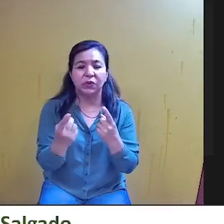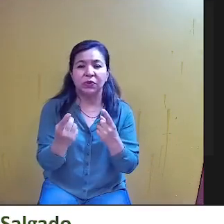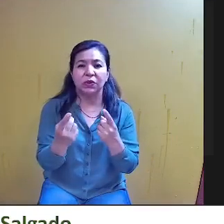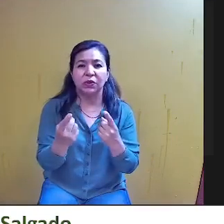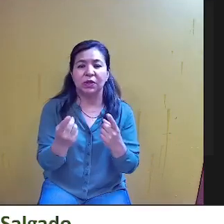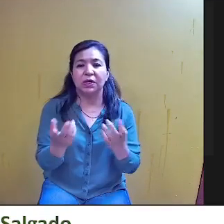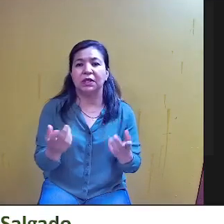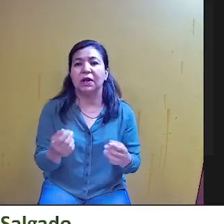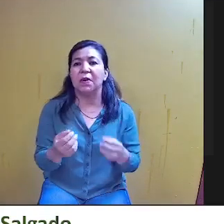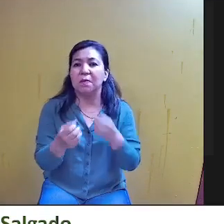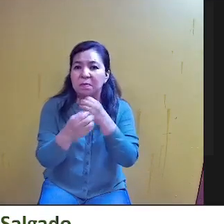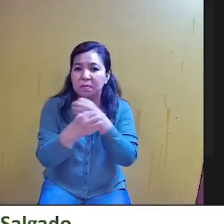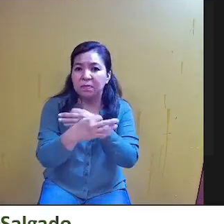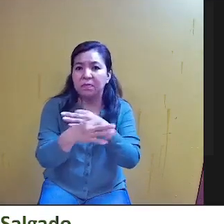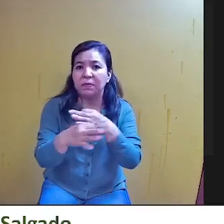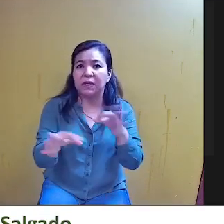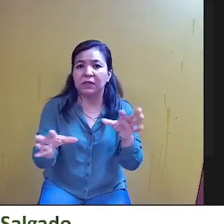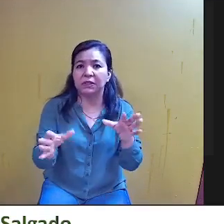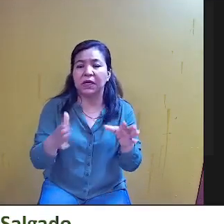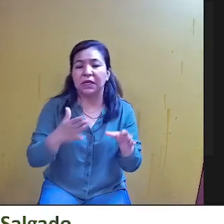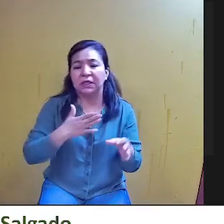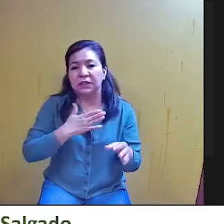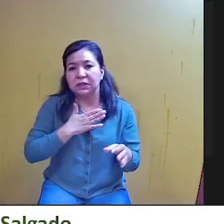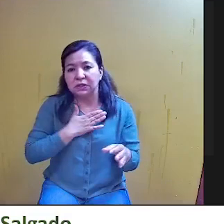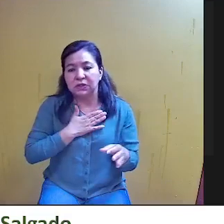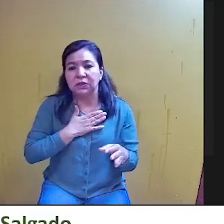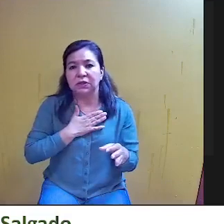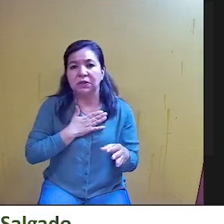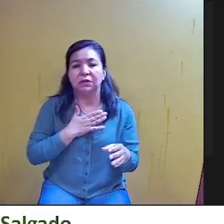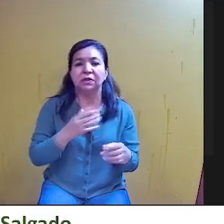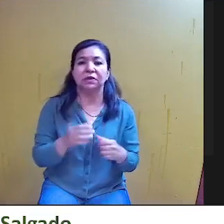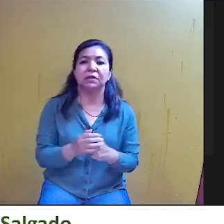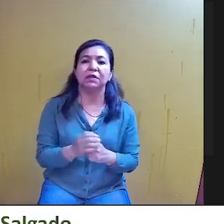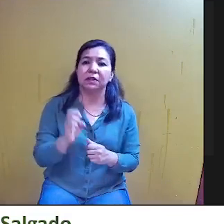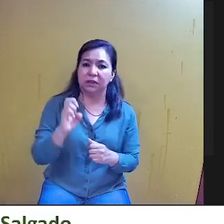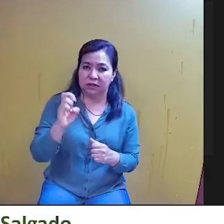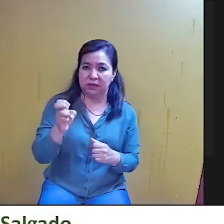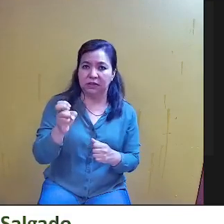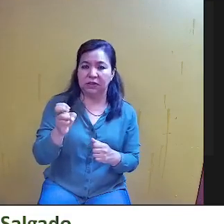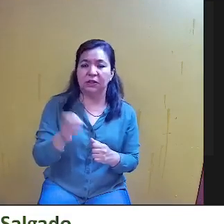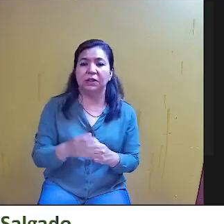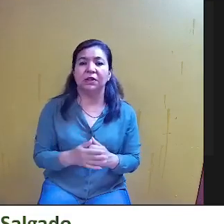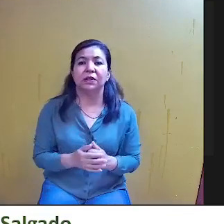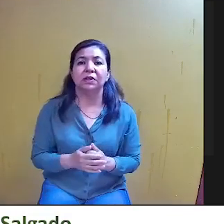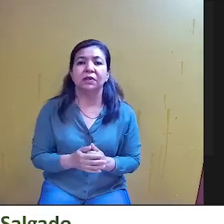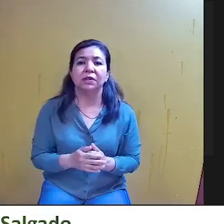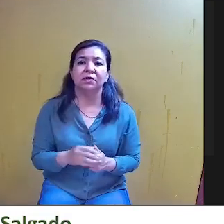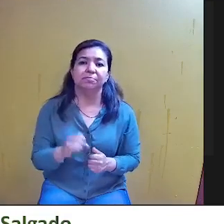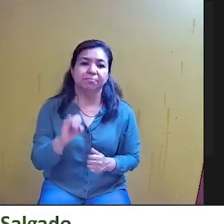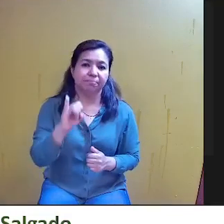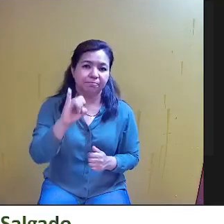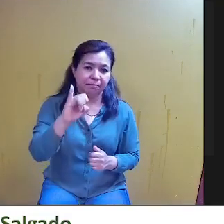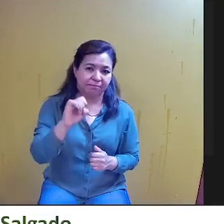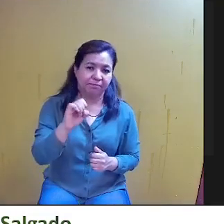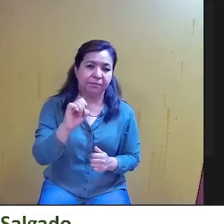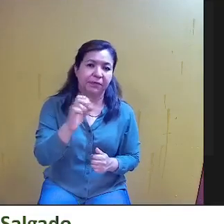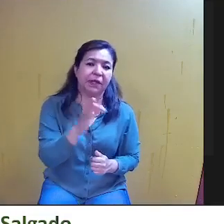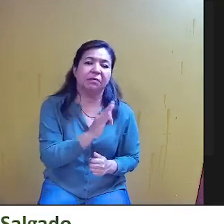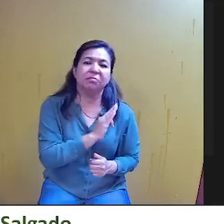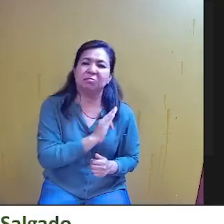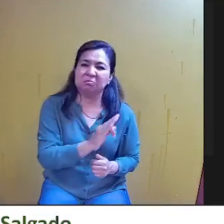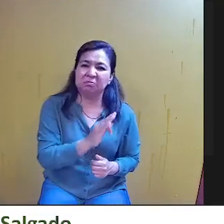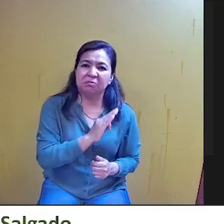o mensaje en primera persona, se puede concluir que existe un